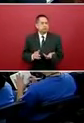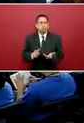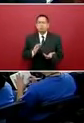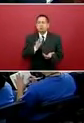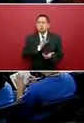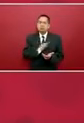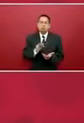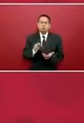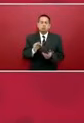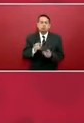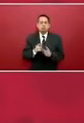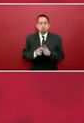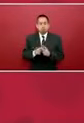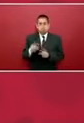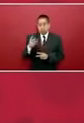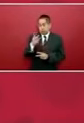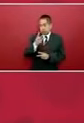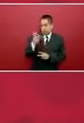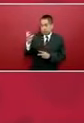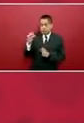alrededor de